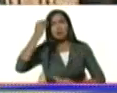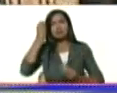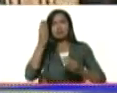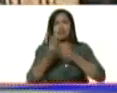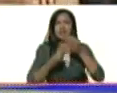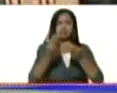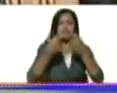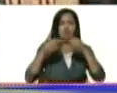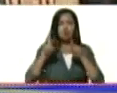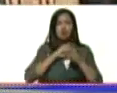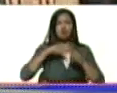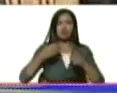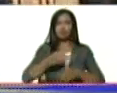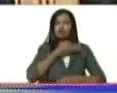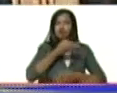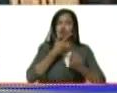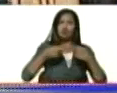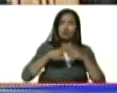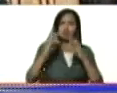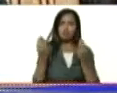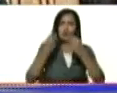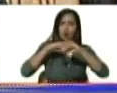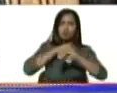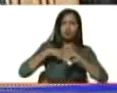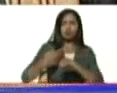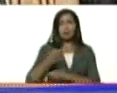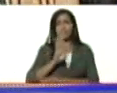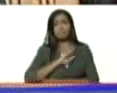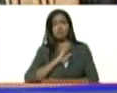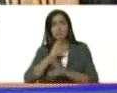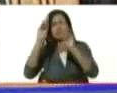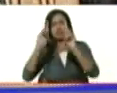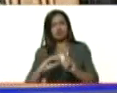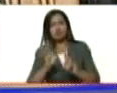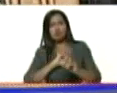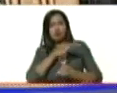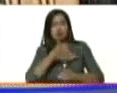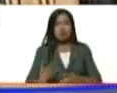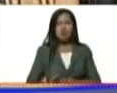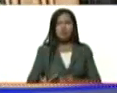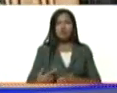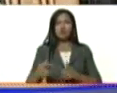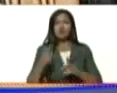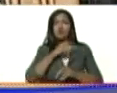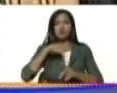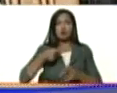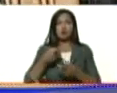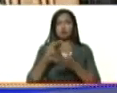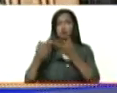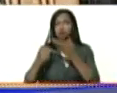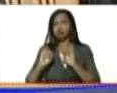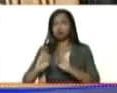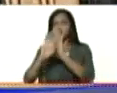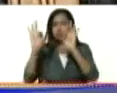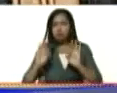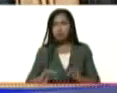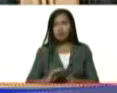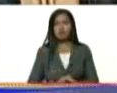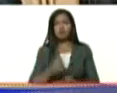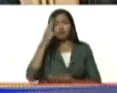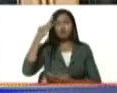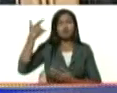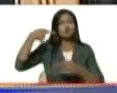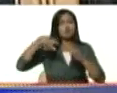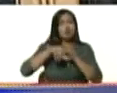ser nuestra sociedad de acuerdo a nuestra propia decisión, a nuestros propios modelos. Así lo soñó el